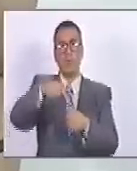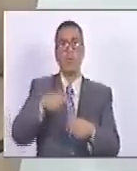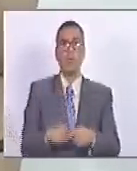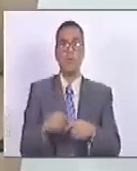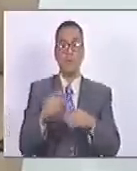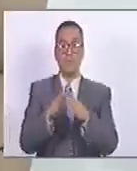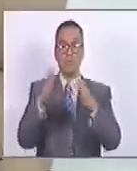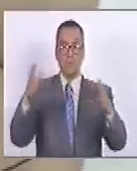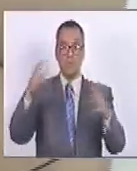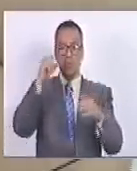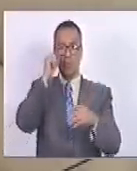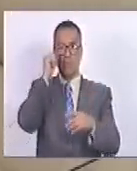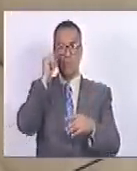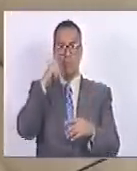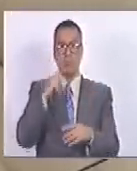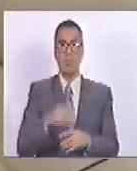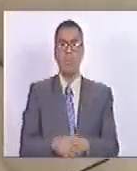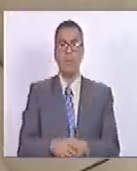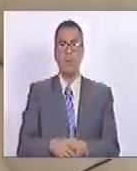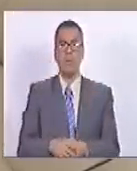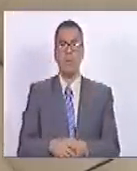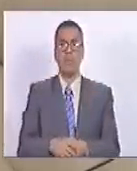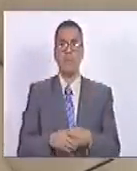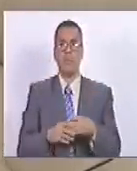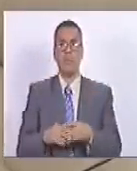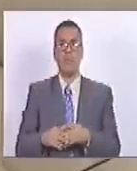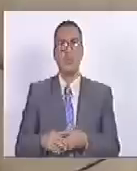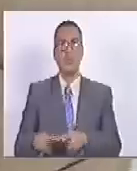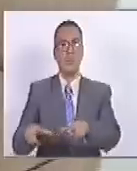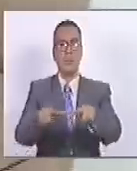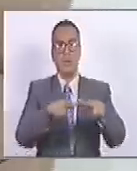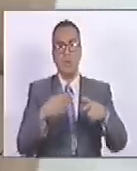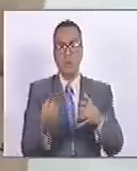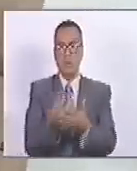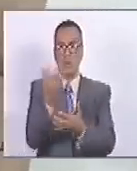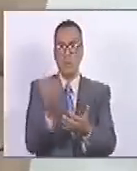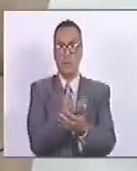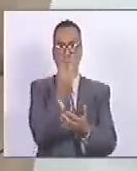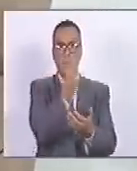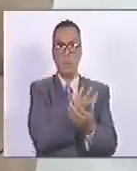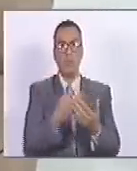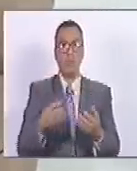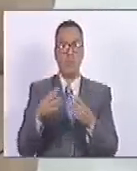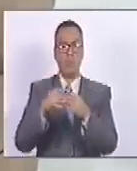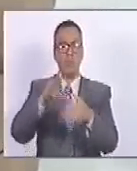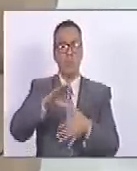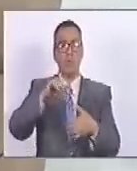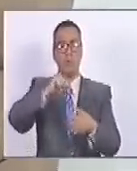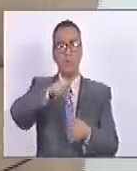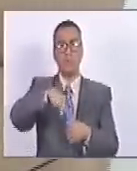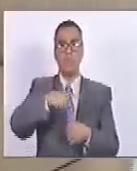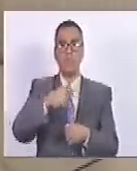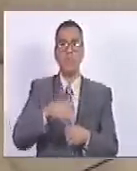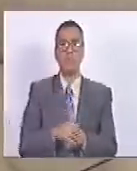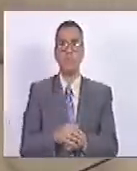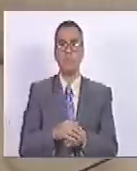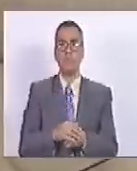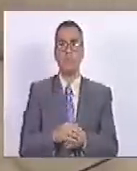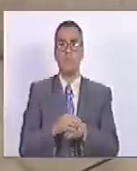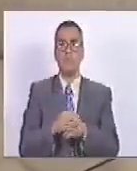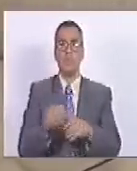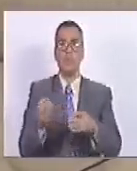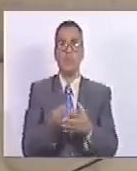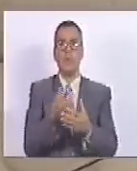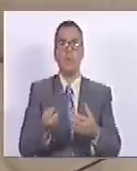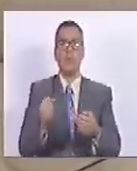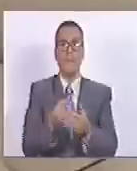tan brutal que las áreas cultivadas y cultivables del continente americano fueron repobladas